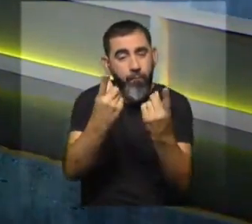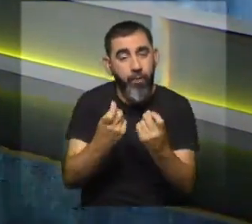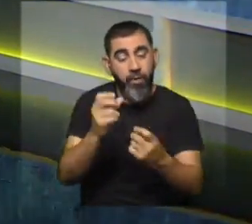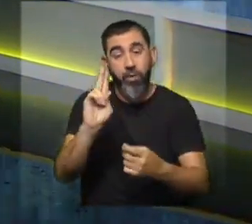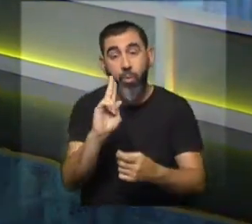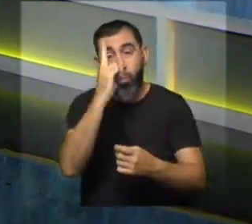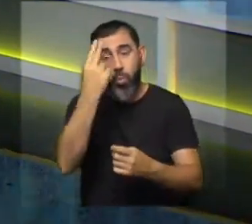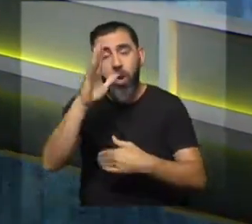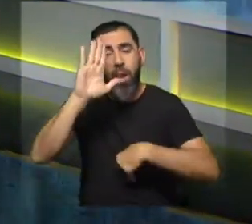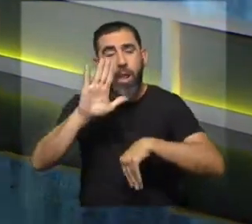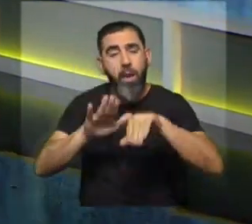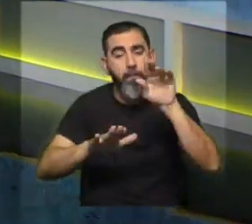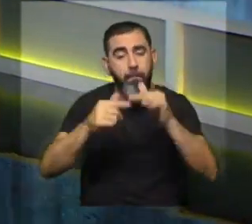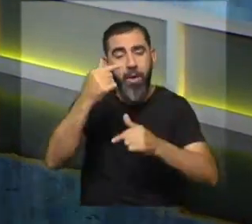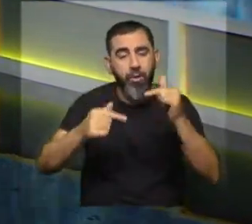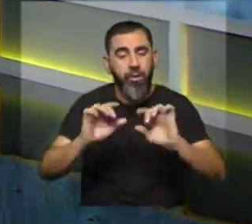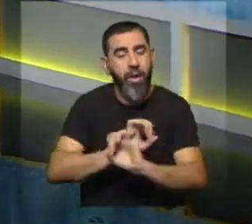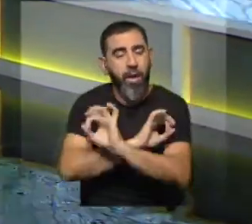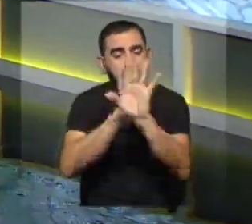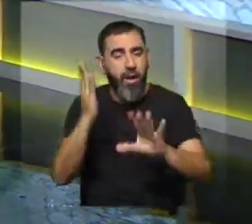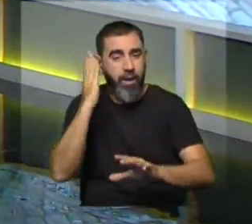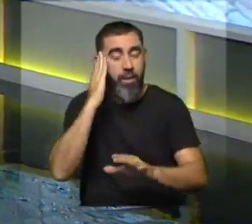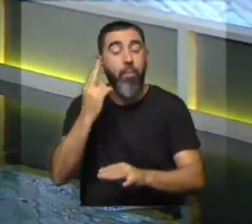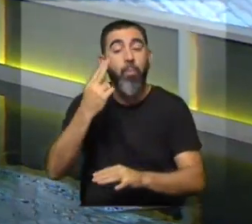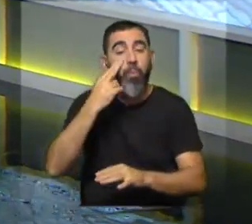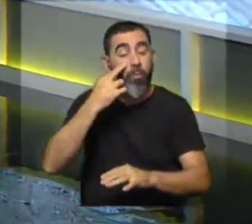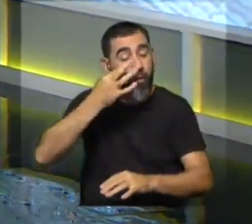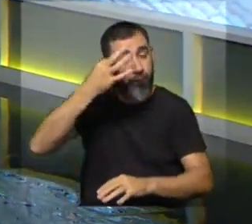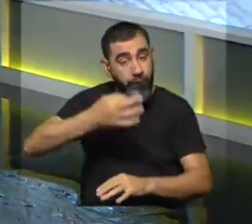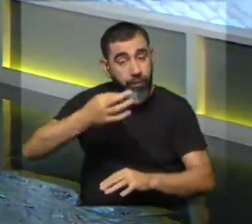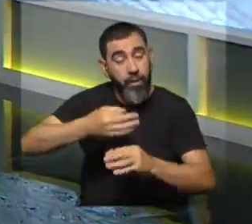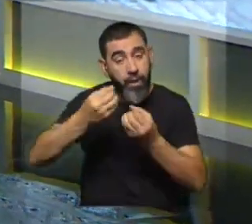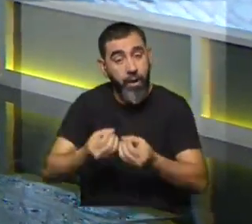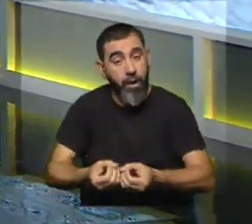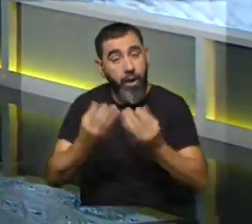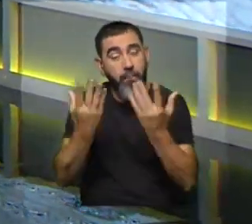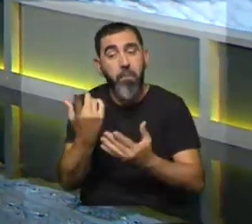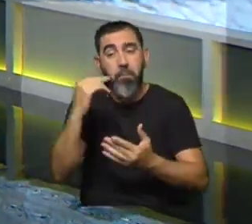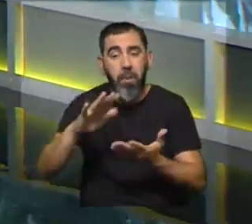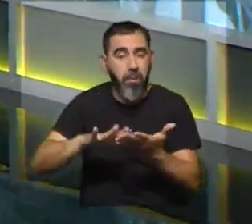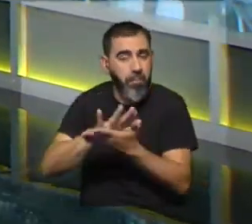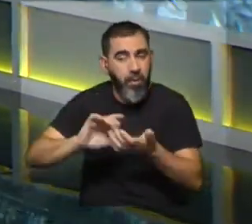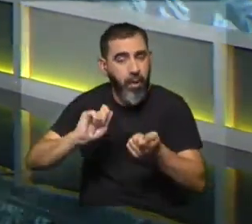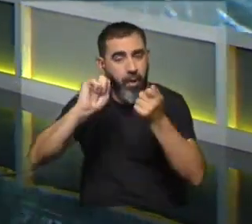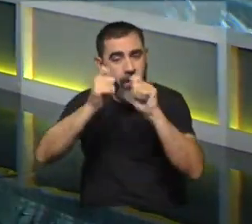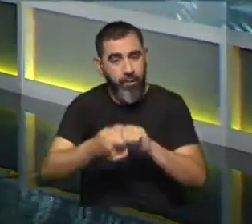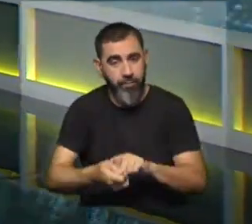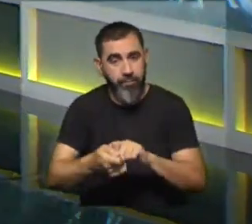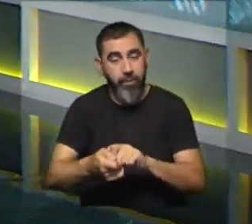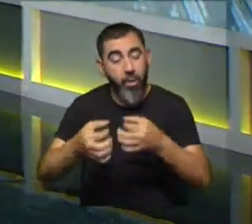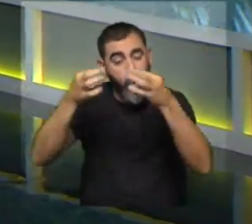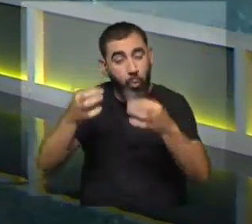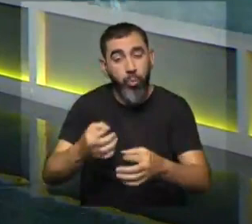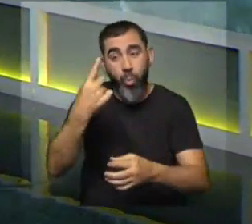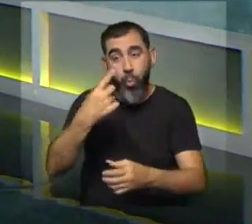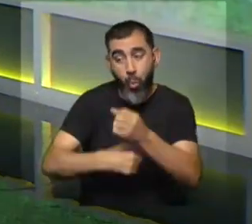Uruguay, la mayoría tiene claro que es un problema real y grave, pero pareciera que nada cambia. Hace justo un